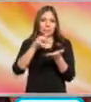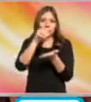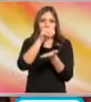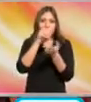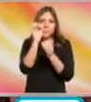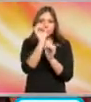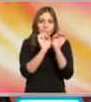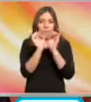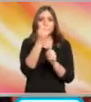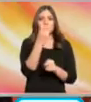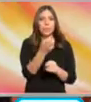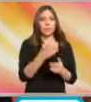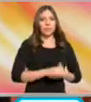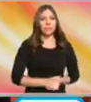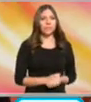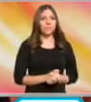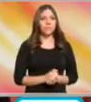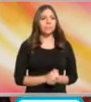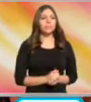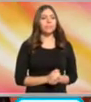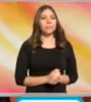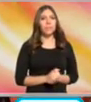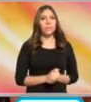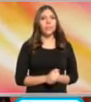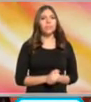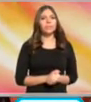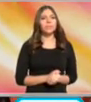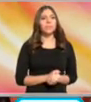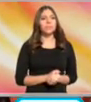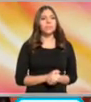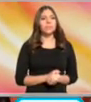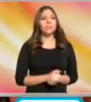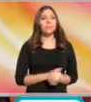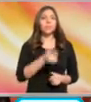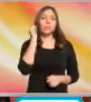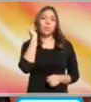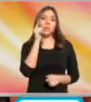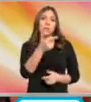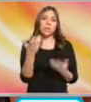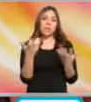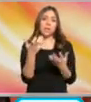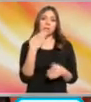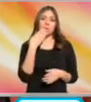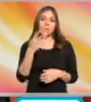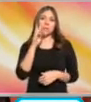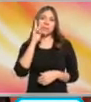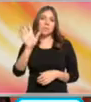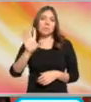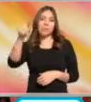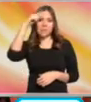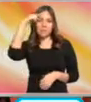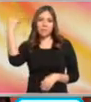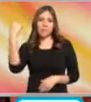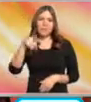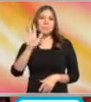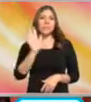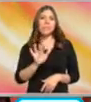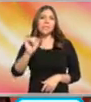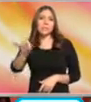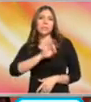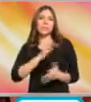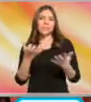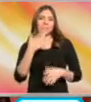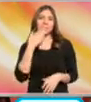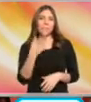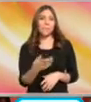hace conocer el objeto de la polémica. Esperamos que lo hagas bien, Humberto. Está sencillo. Yo sé que sí, Humberto. Lo voy a hacer mejor que